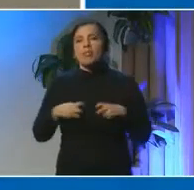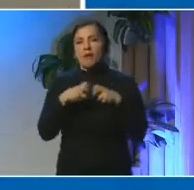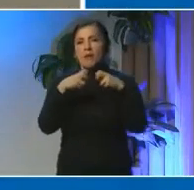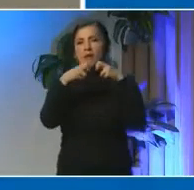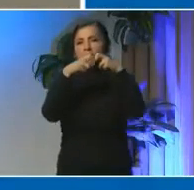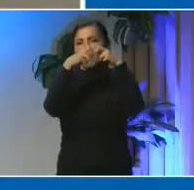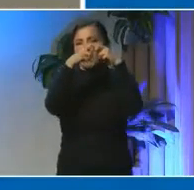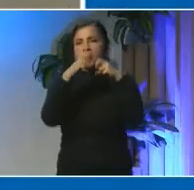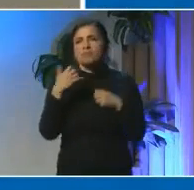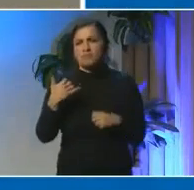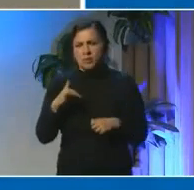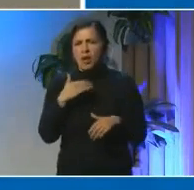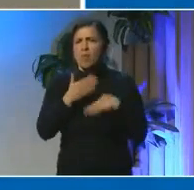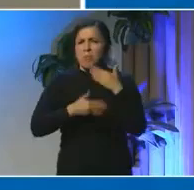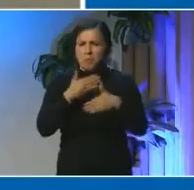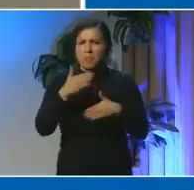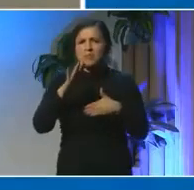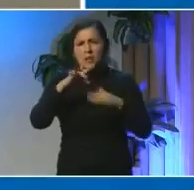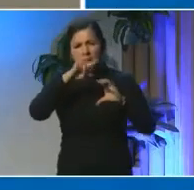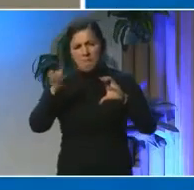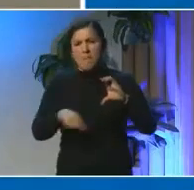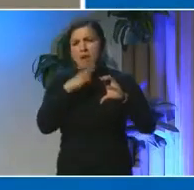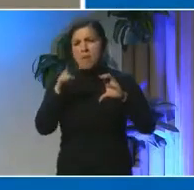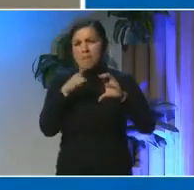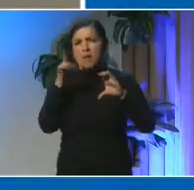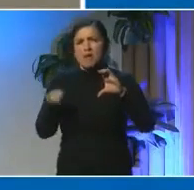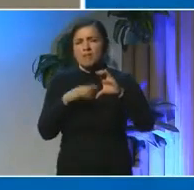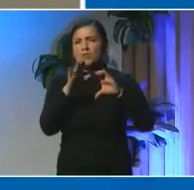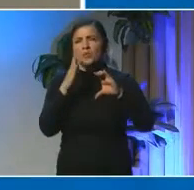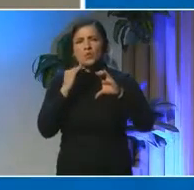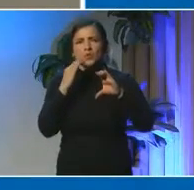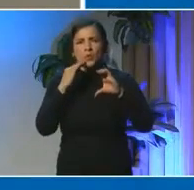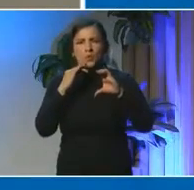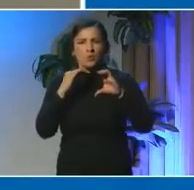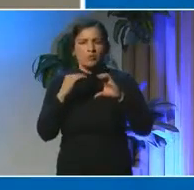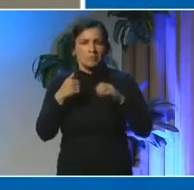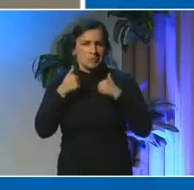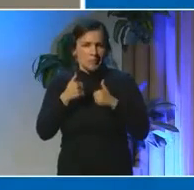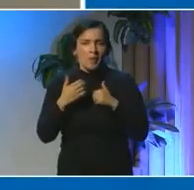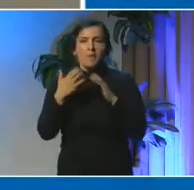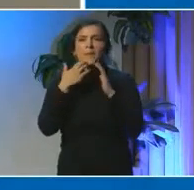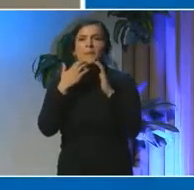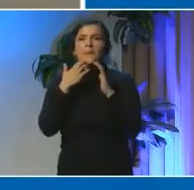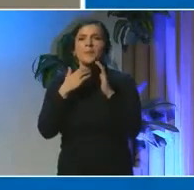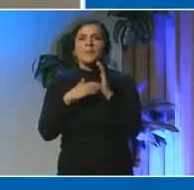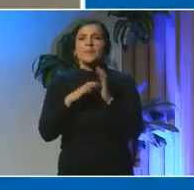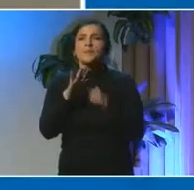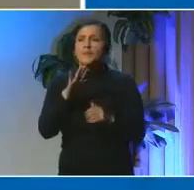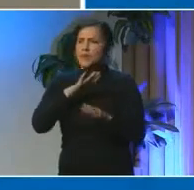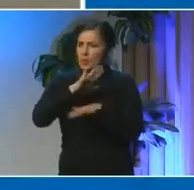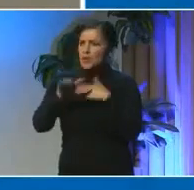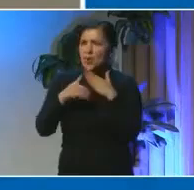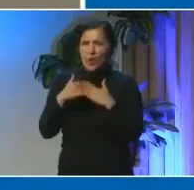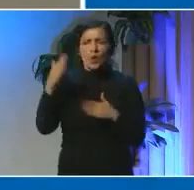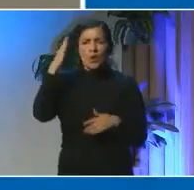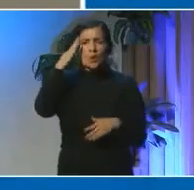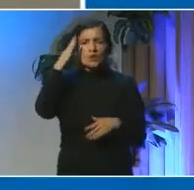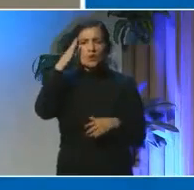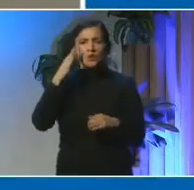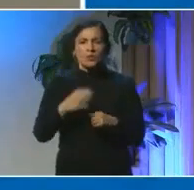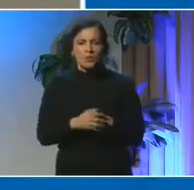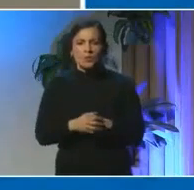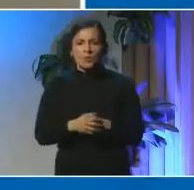ahí estamos haciendo también un proceso de circularidad importante eh les pongo el ejemplo de eh Supongo que todos conocen el Bullet el